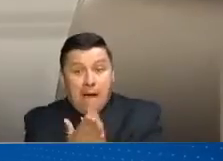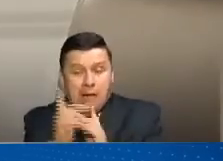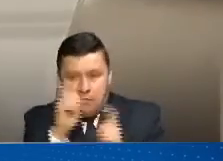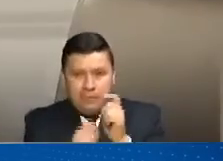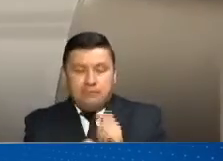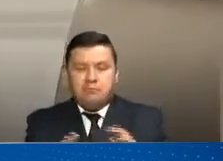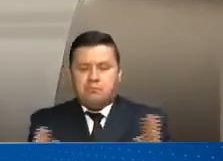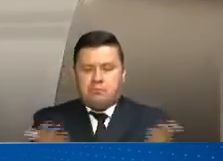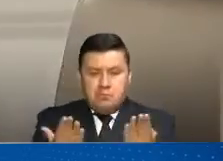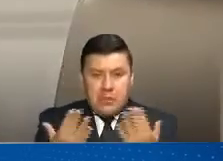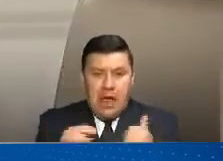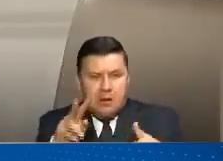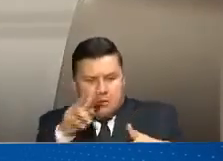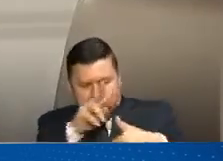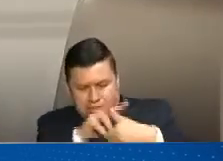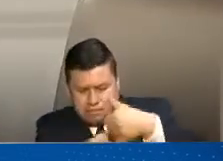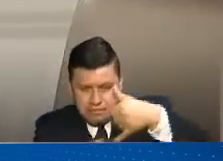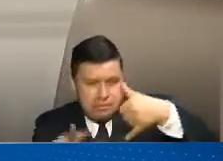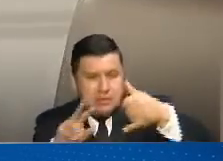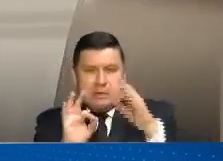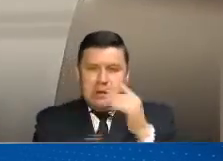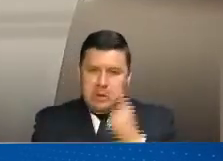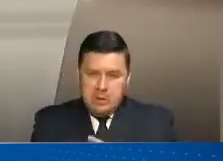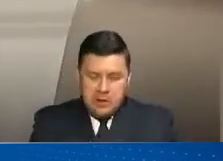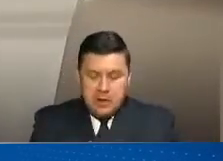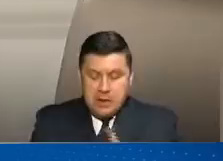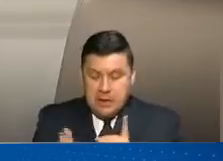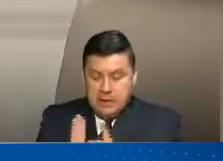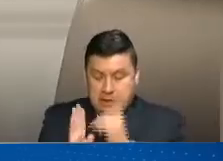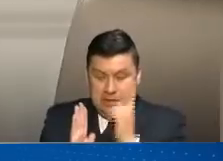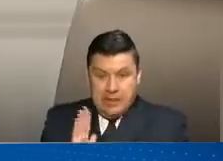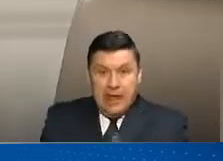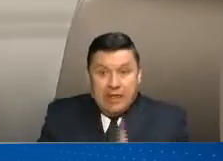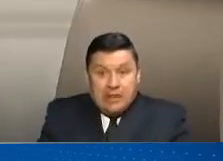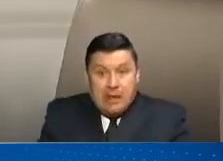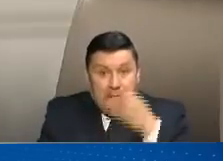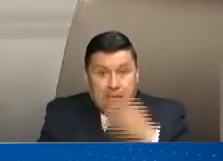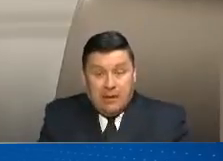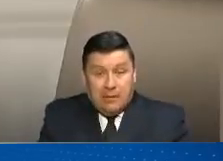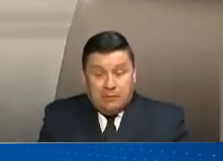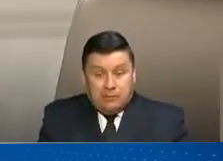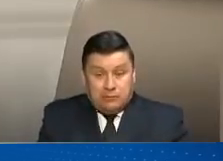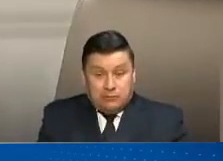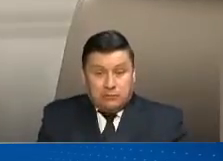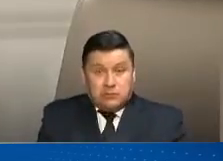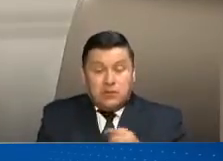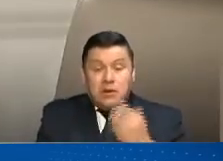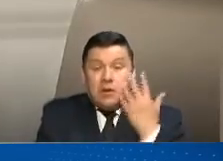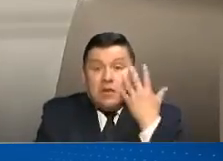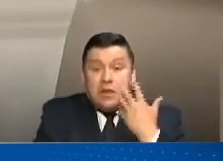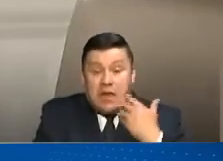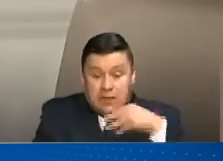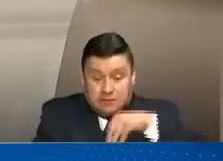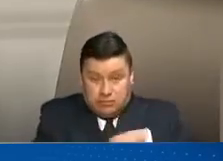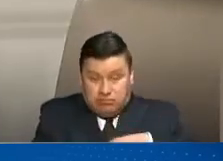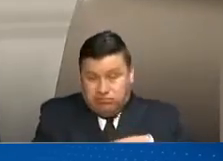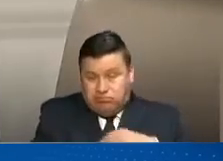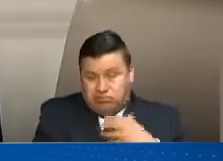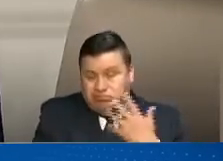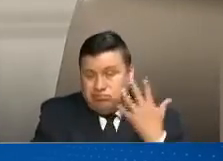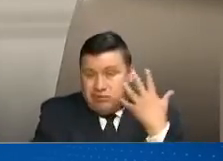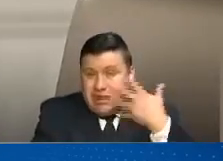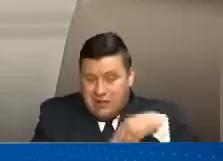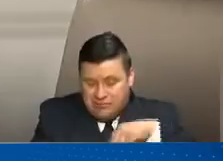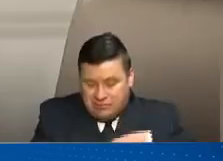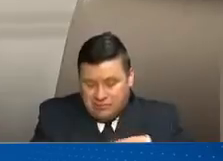eso, es claro que la medida tomada en el momento en que se tomó esta cuarentena, que suma todas las